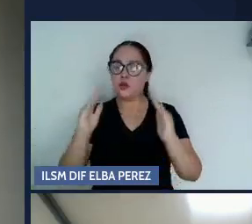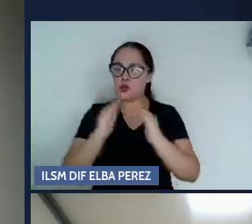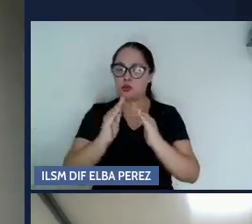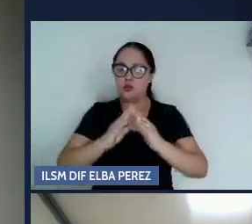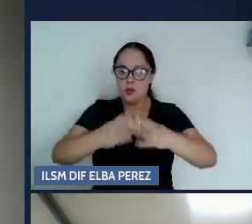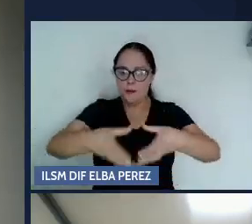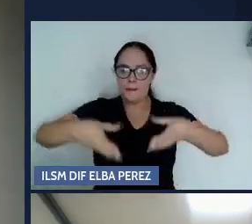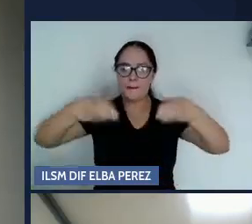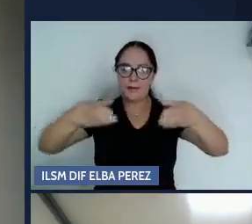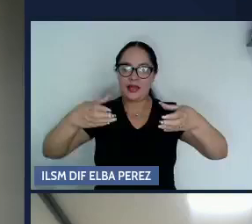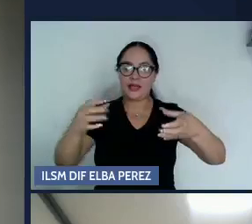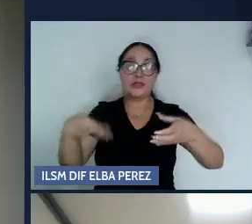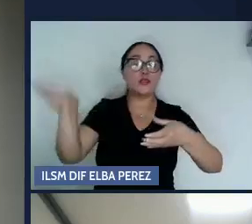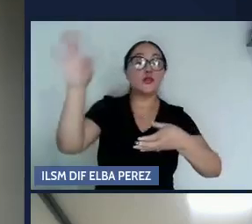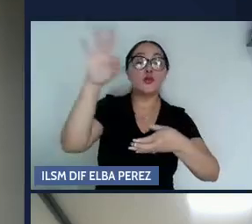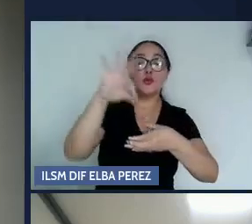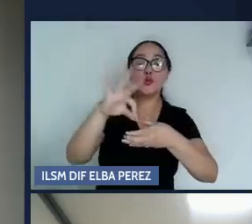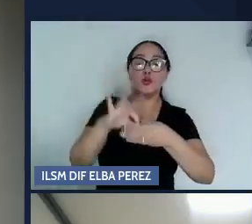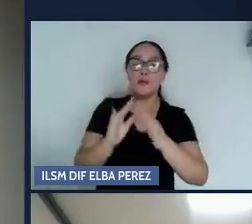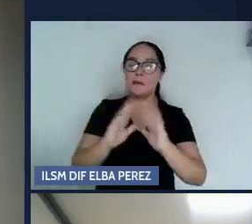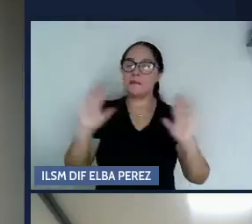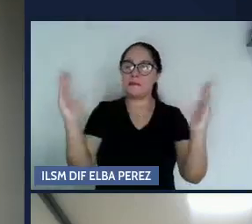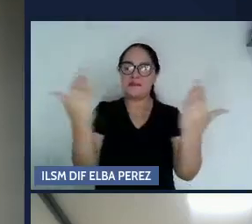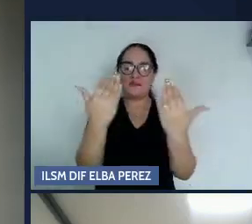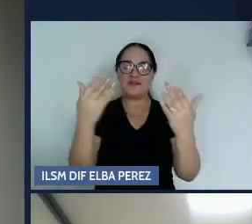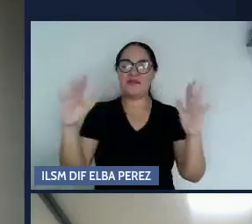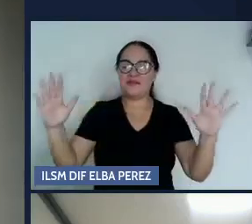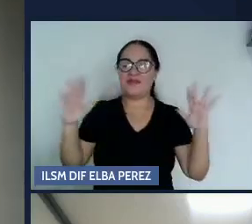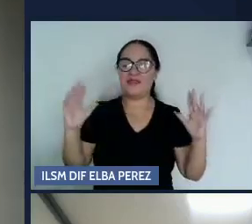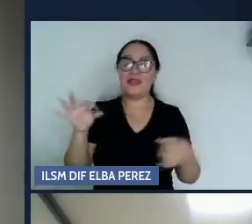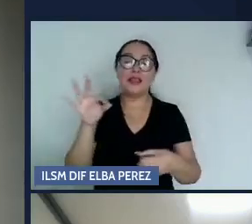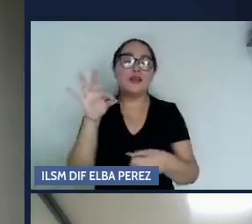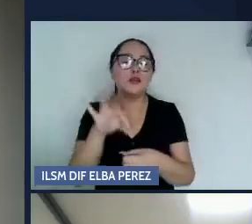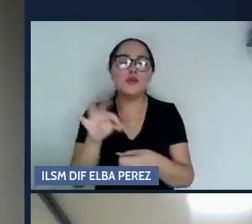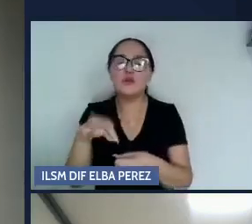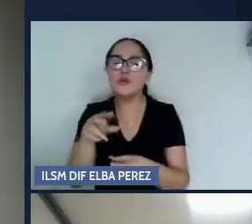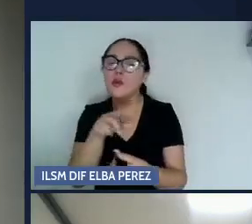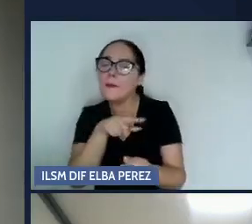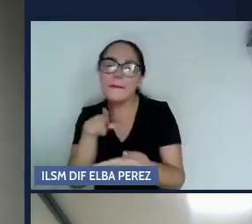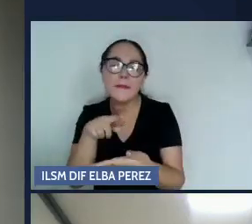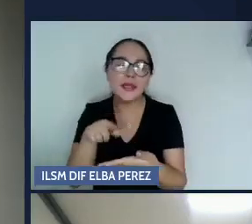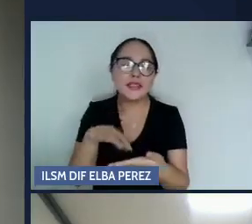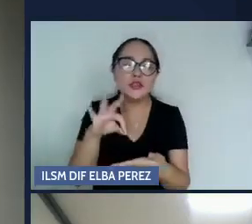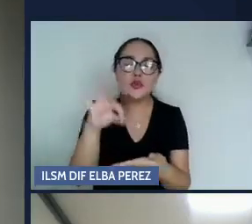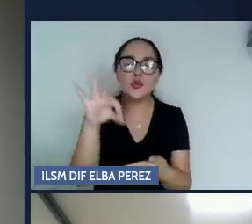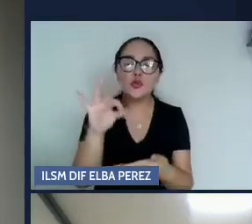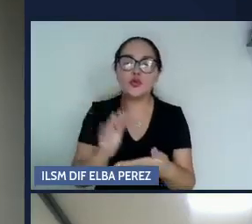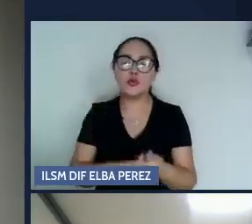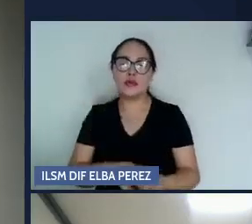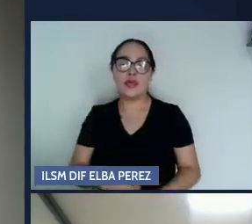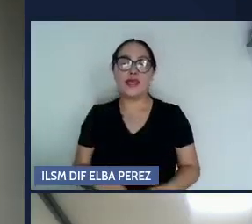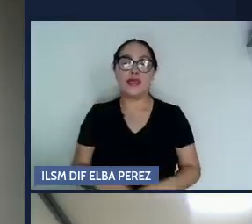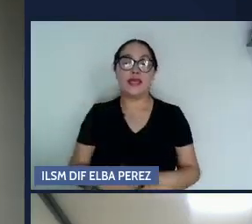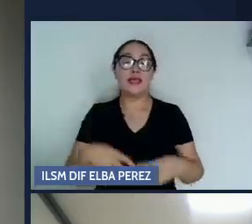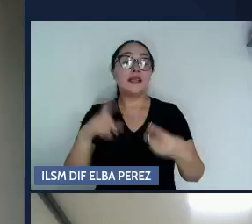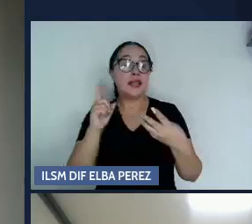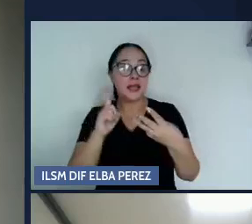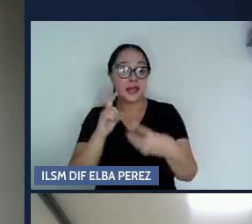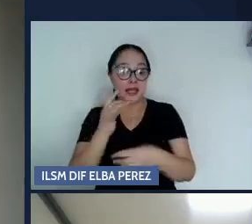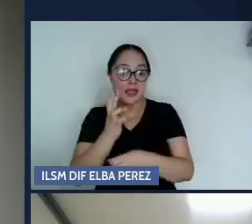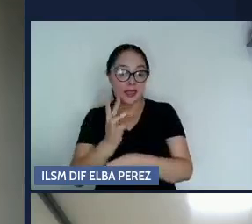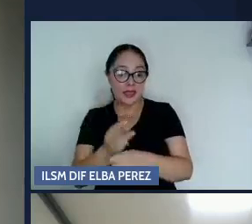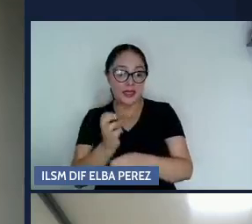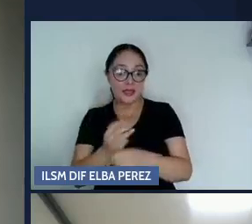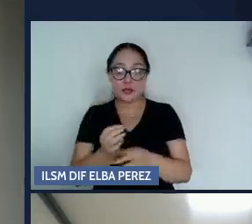voto. Cuando termina la jornada electoral, obviamente, comienza la tercera etapa, que es de resultados